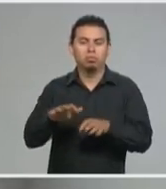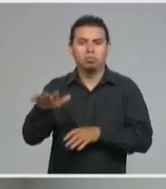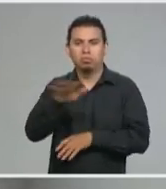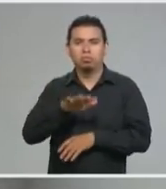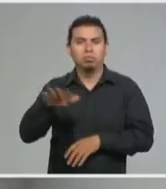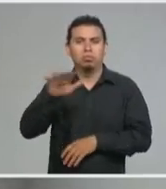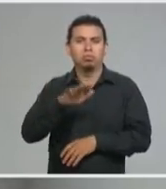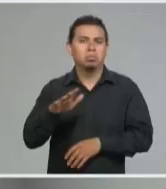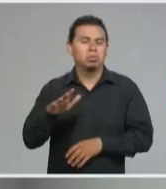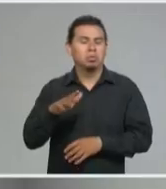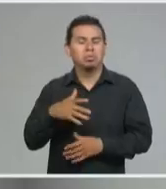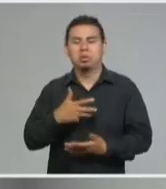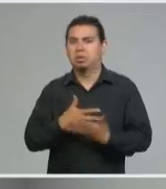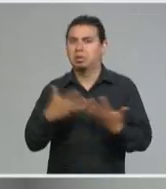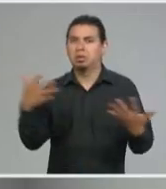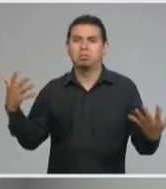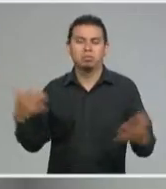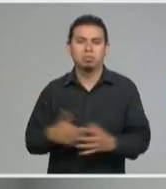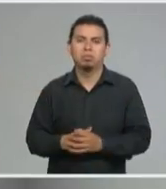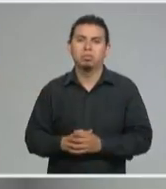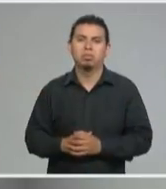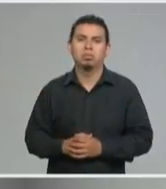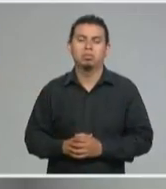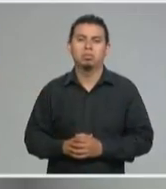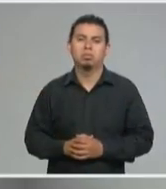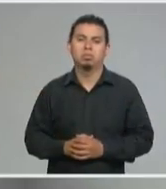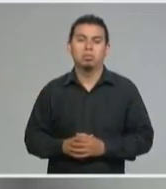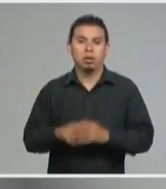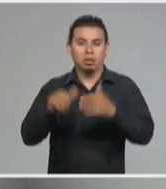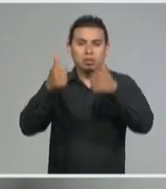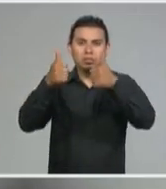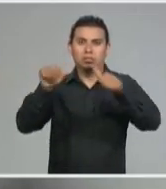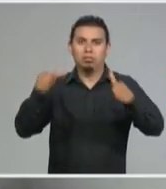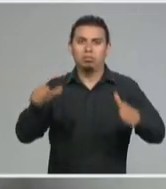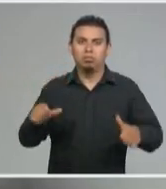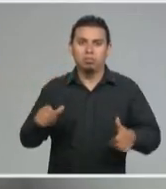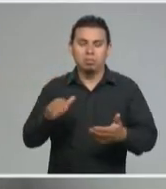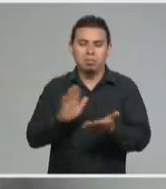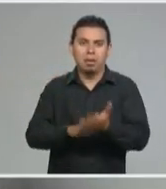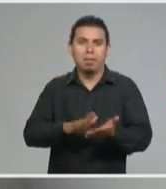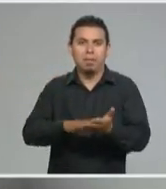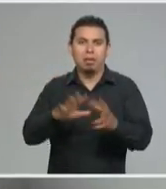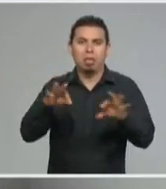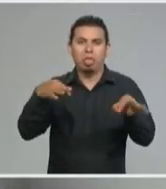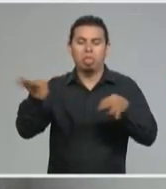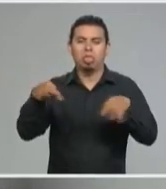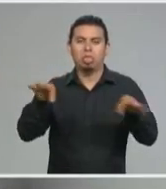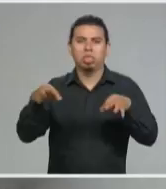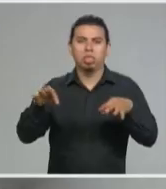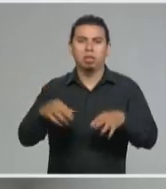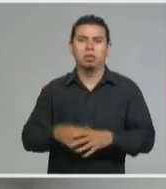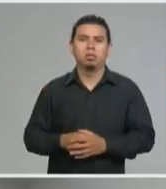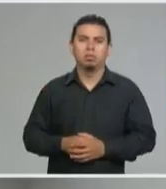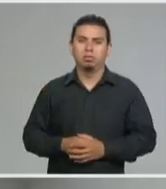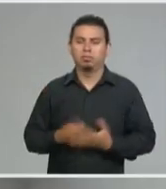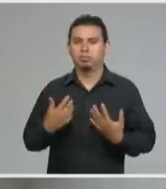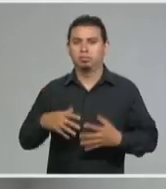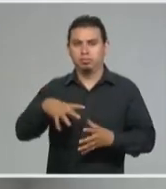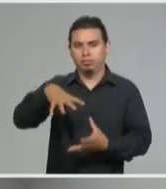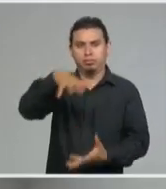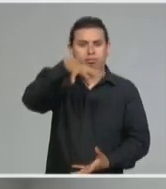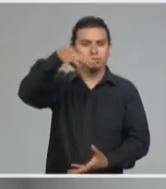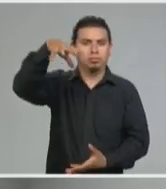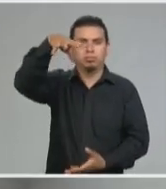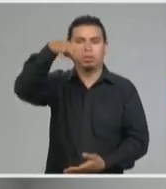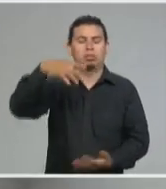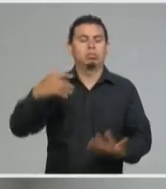trabajo colosales, pero en arte de papel de China, y volaron, y